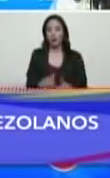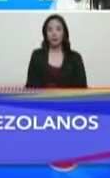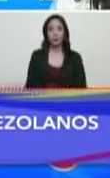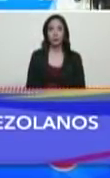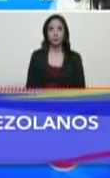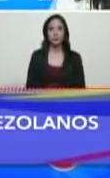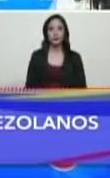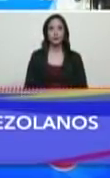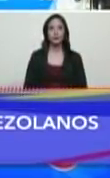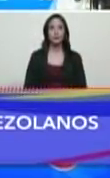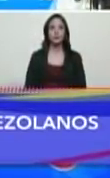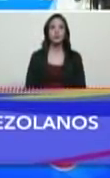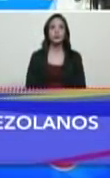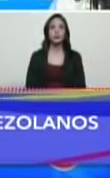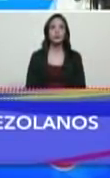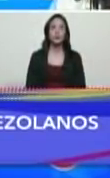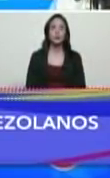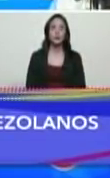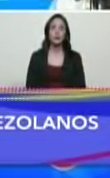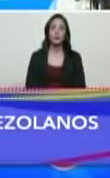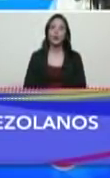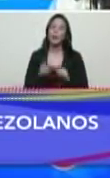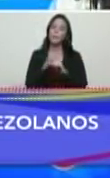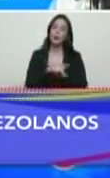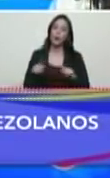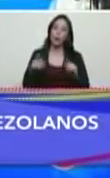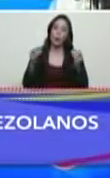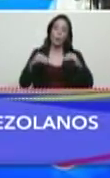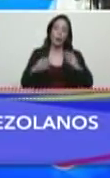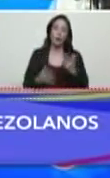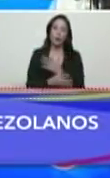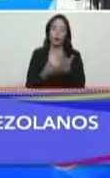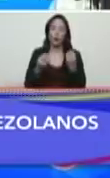pero la riqueza histórica,